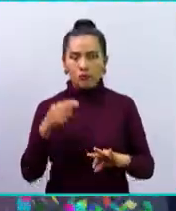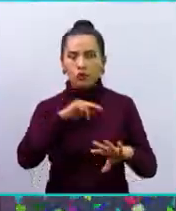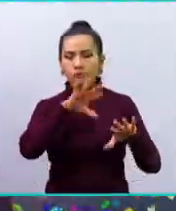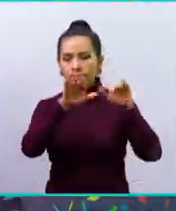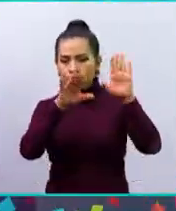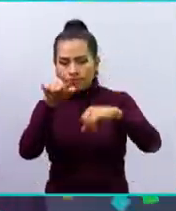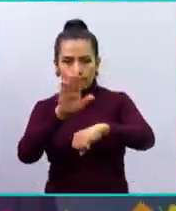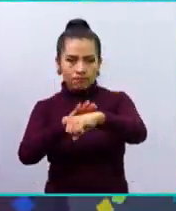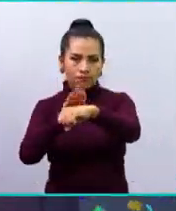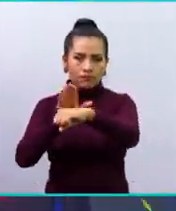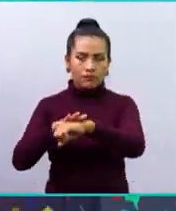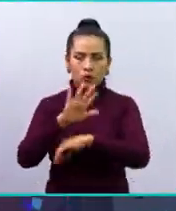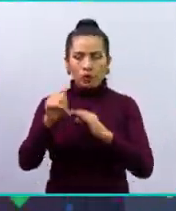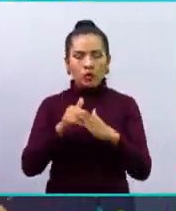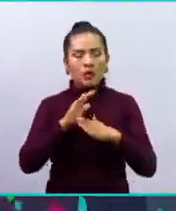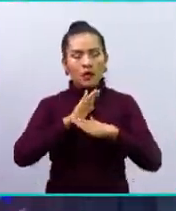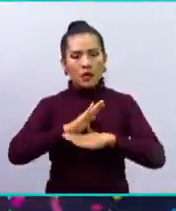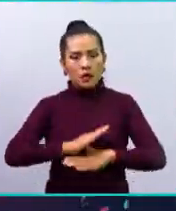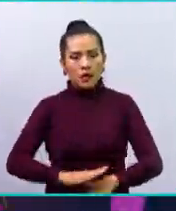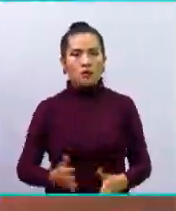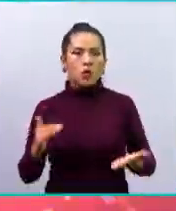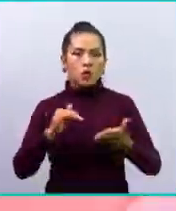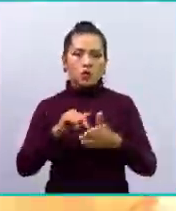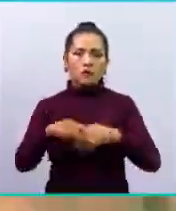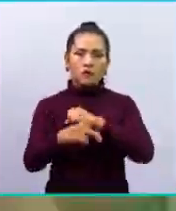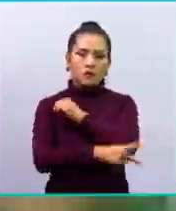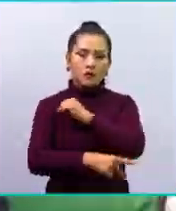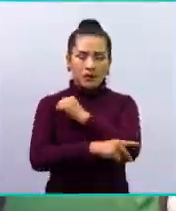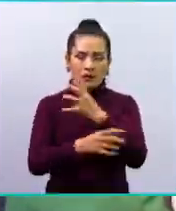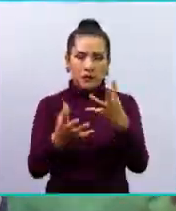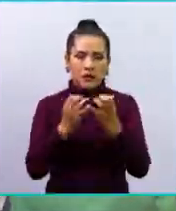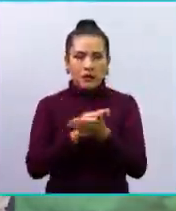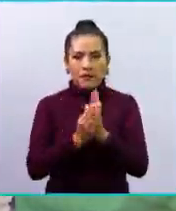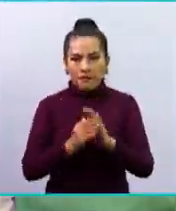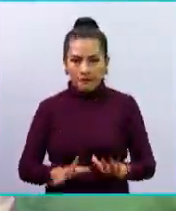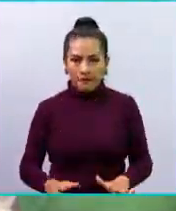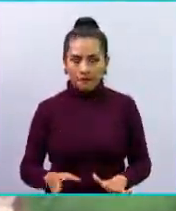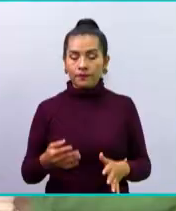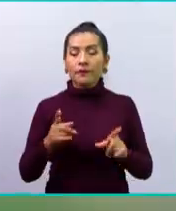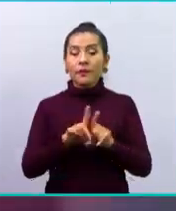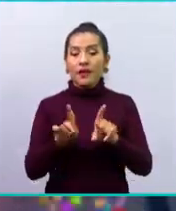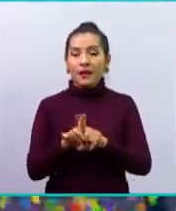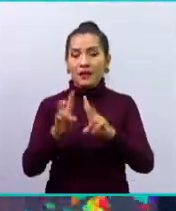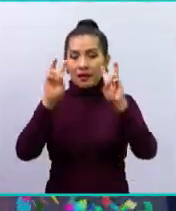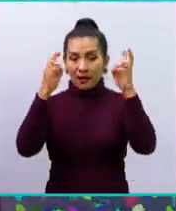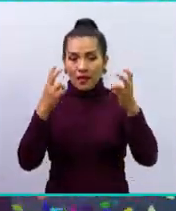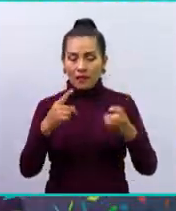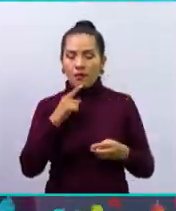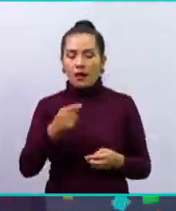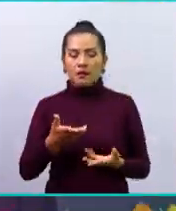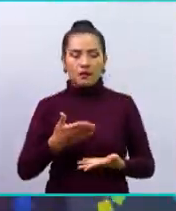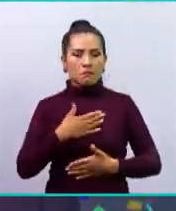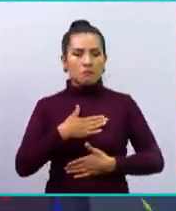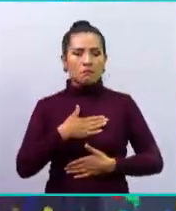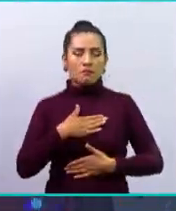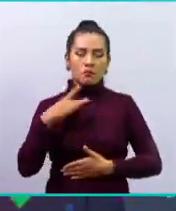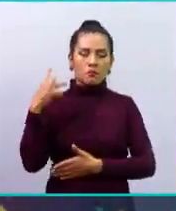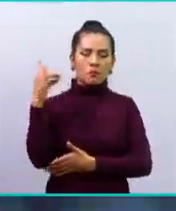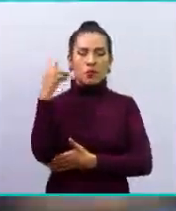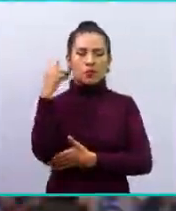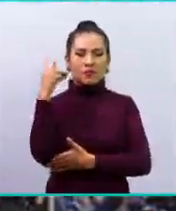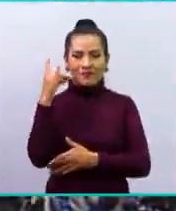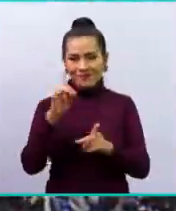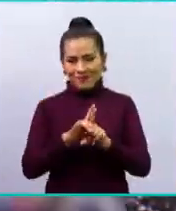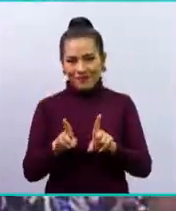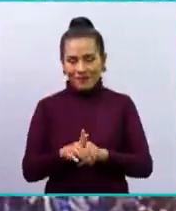vuelva la calma a nuestro país. En ese sentido, como músicos, también vamos a tocar el tema Esta es mi Bolivia. Perfecto. Para